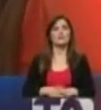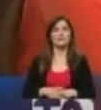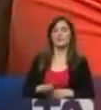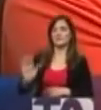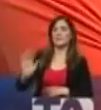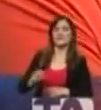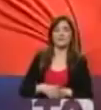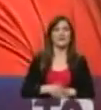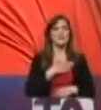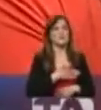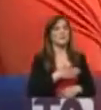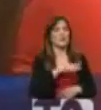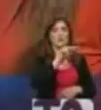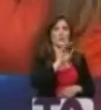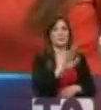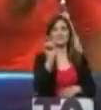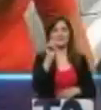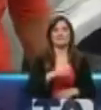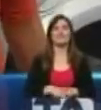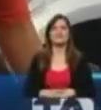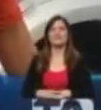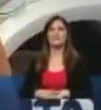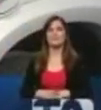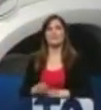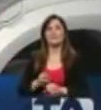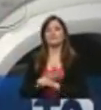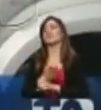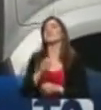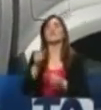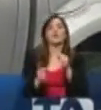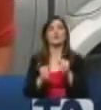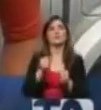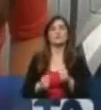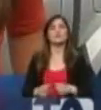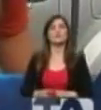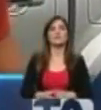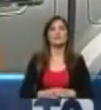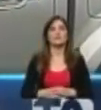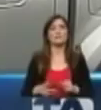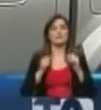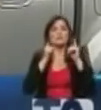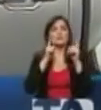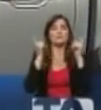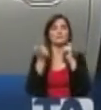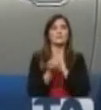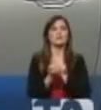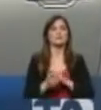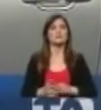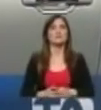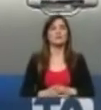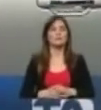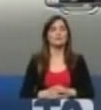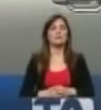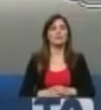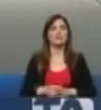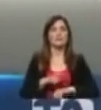pito. Muchísimas gracias, es la recomendación que les vamos a dar a todos los conductores. Aunque a usted le sorprenda estos cambios, aunque usted ya se dio